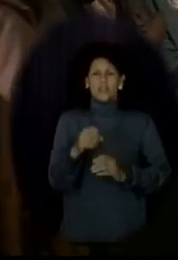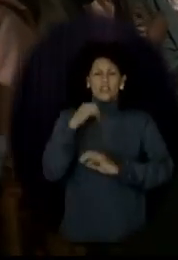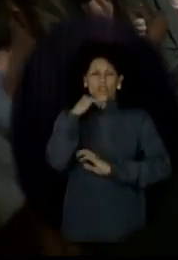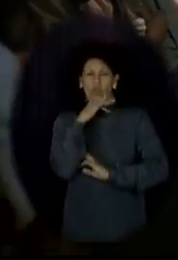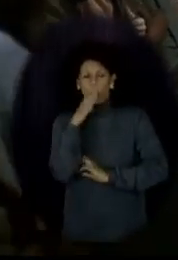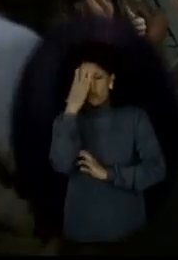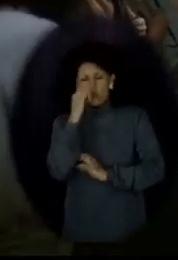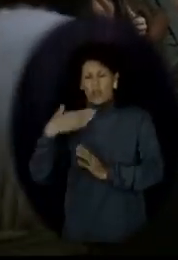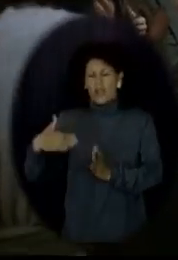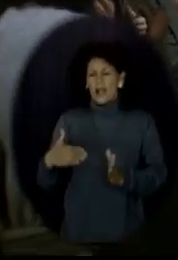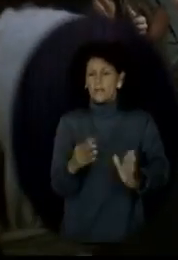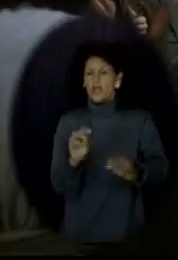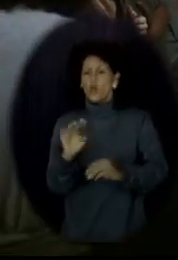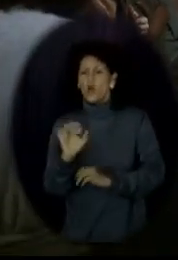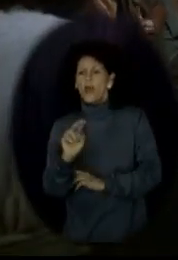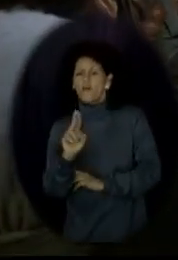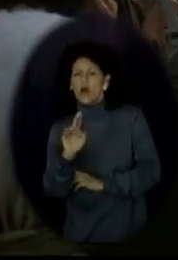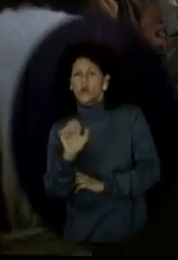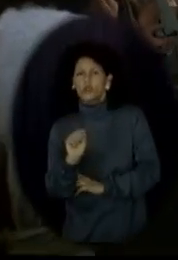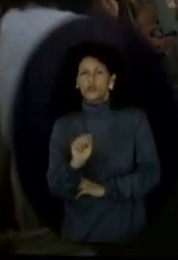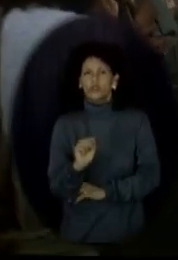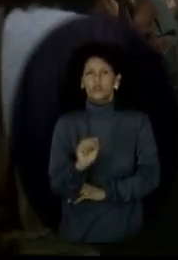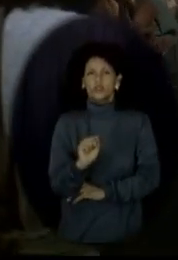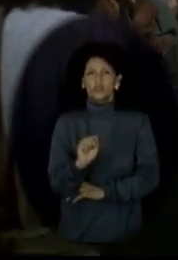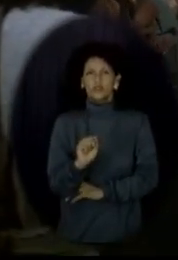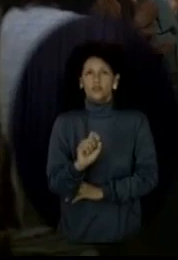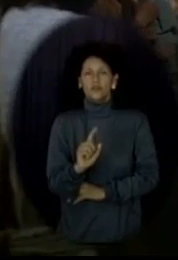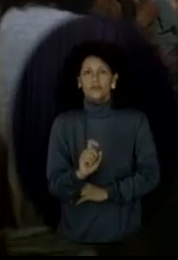¿En Emaús? ¿Por qué iría hacia allá?